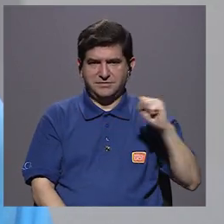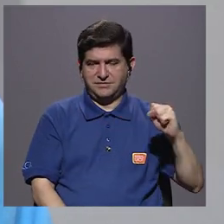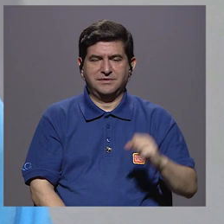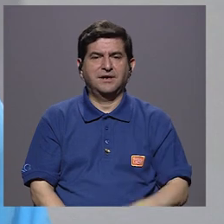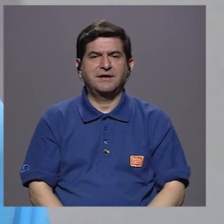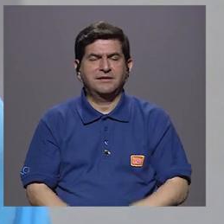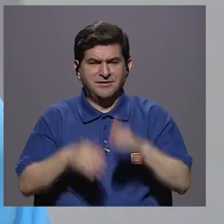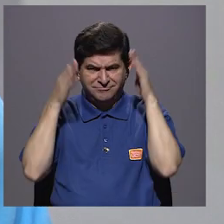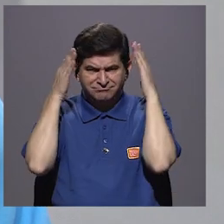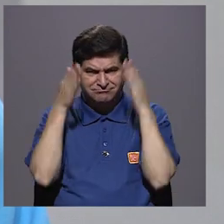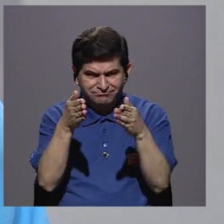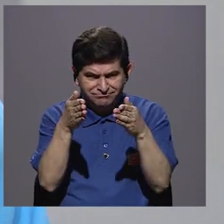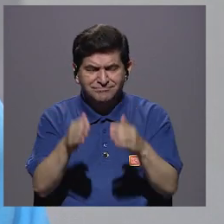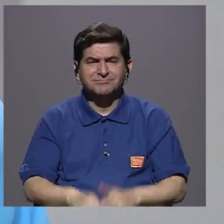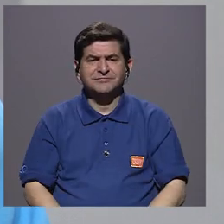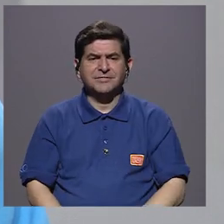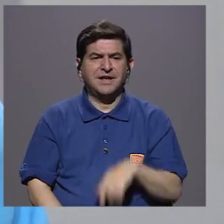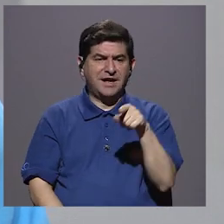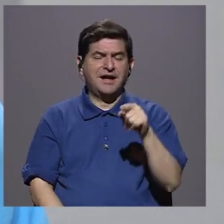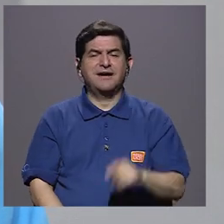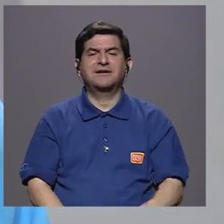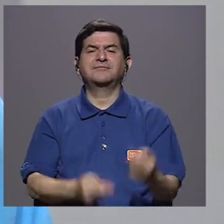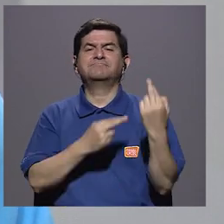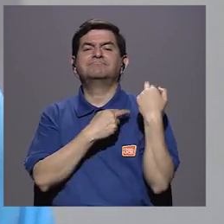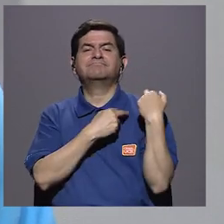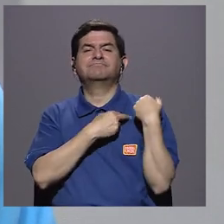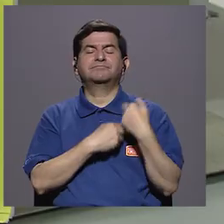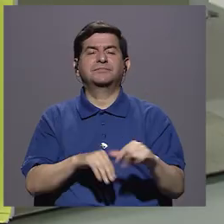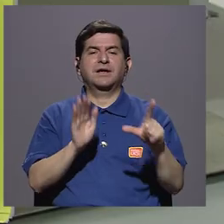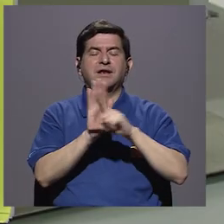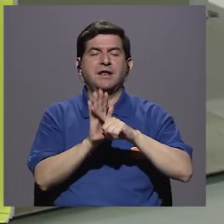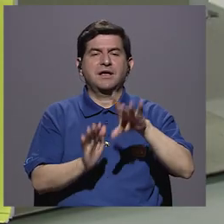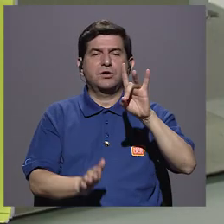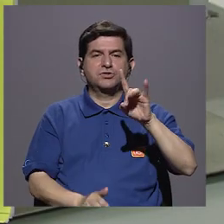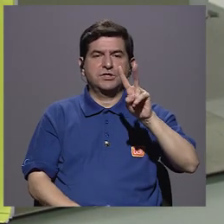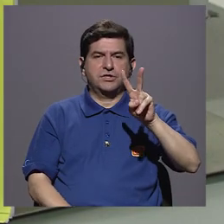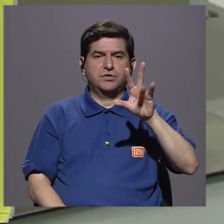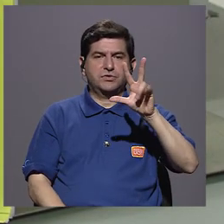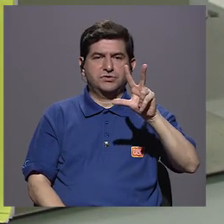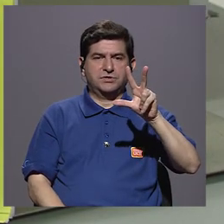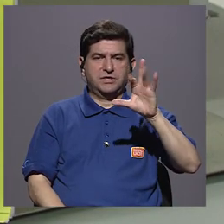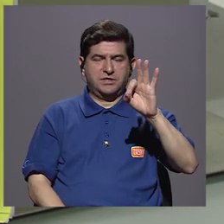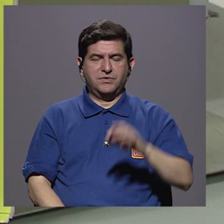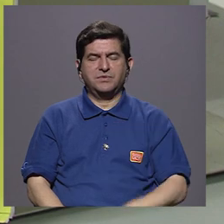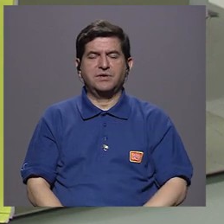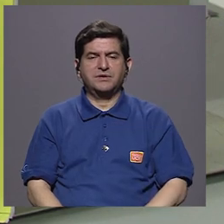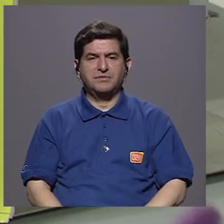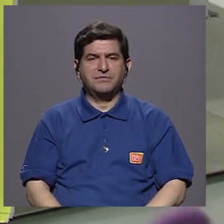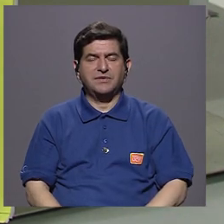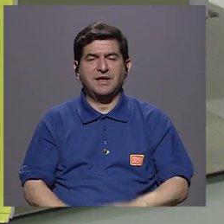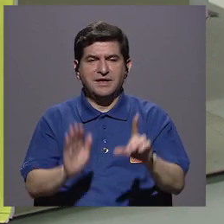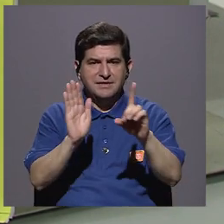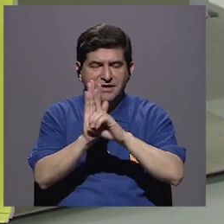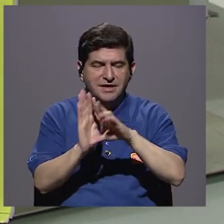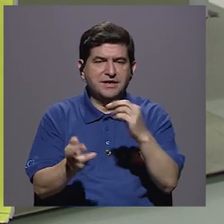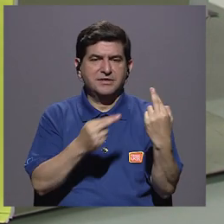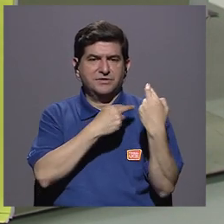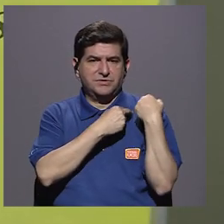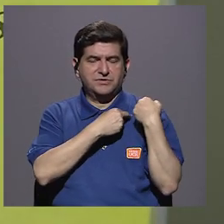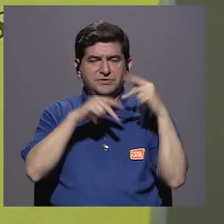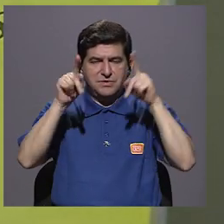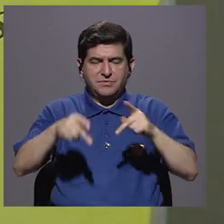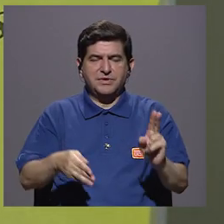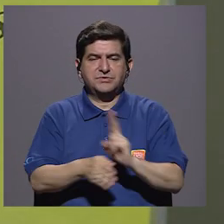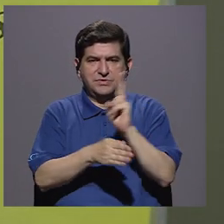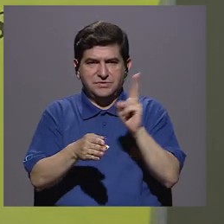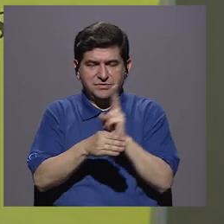uh-huh. Donde concentramos los deberes. La ley 8239, que es la ley de derechos y deberes de las personas usuarias de los servicios